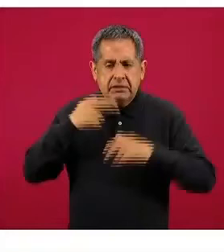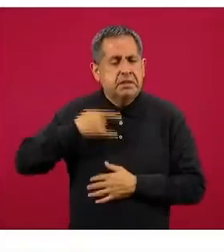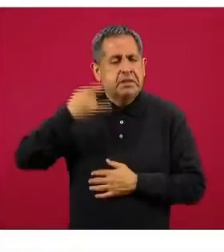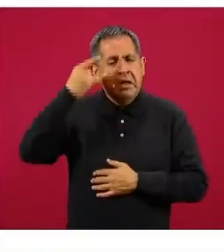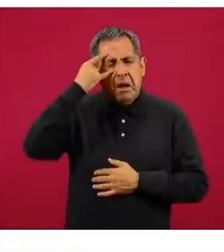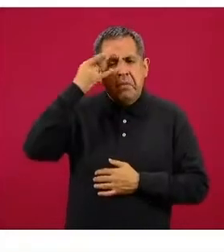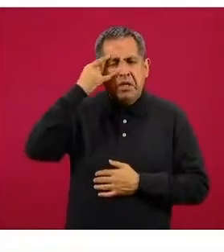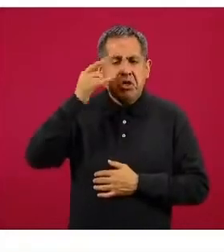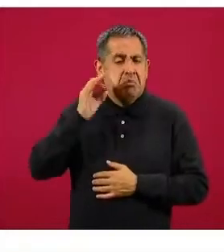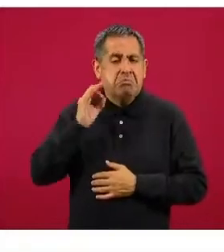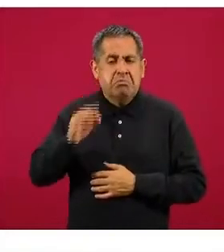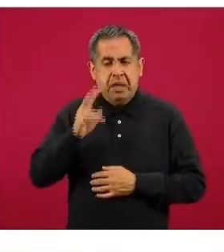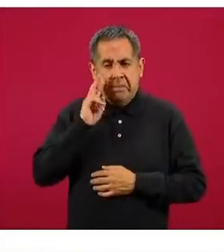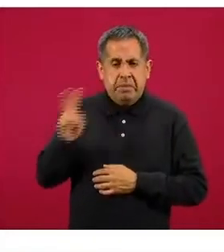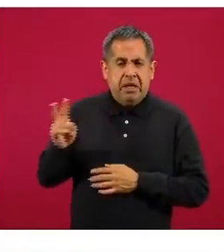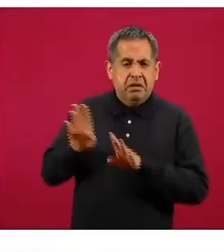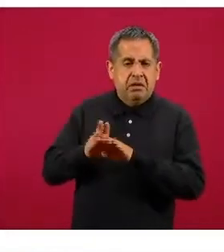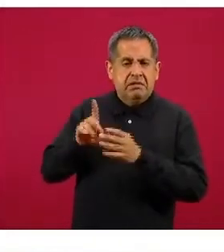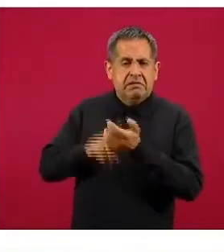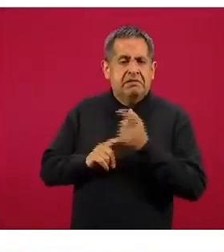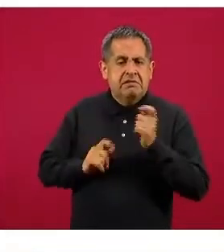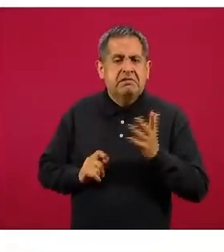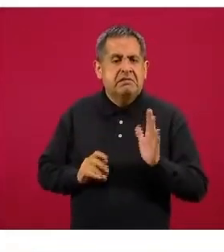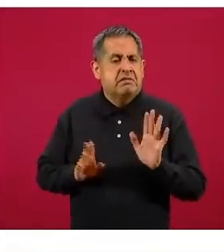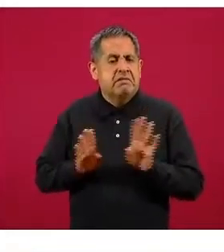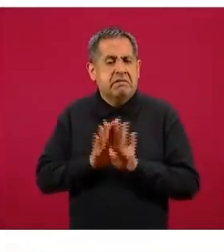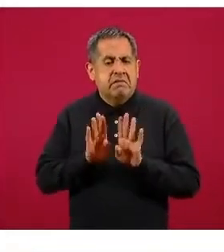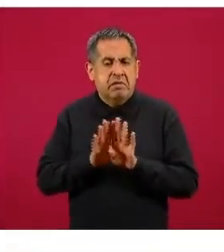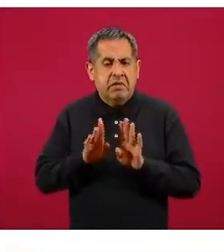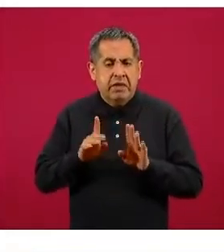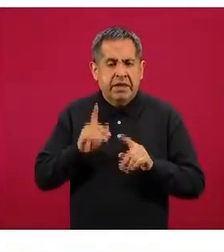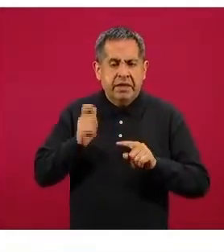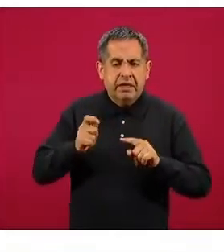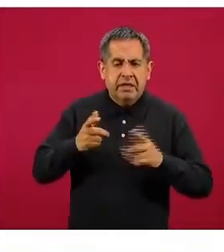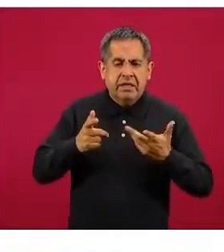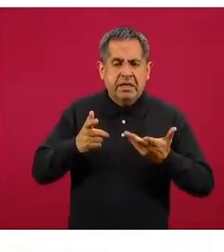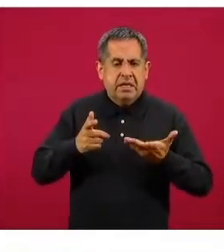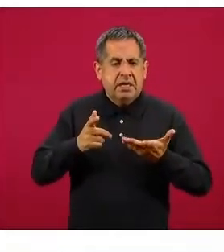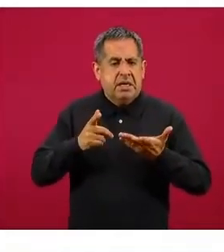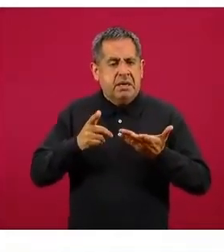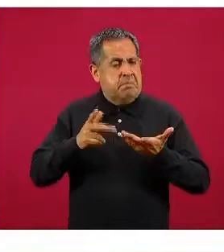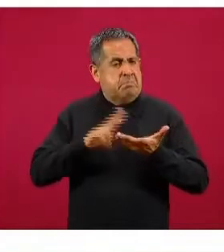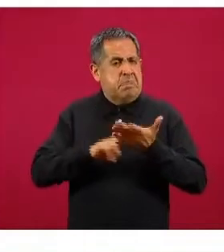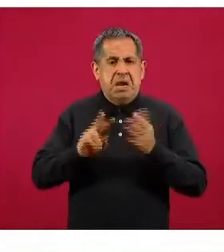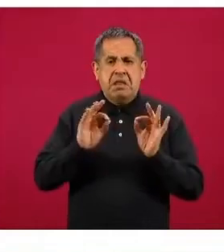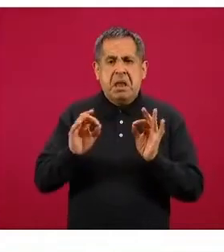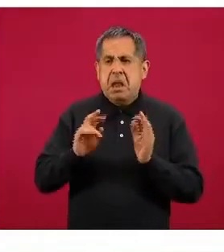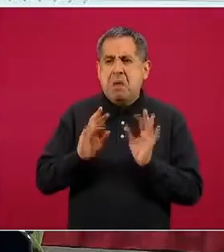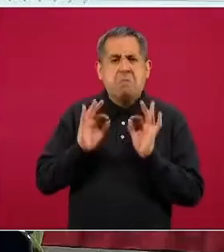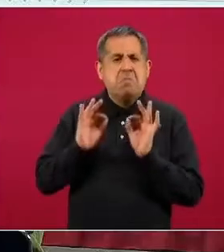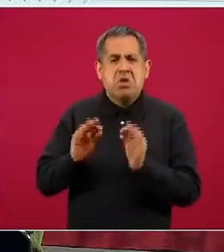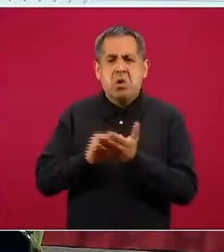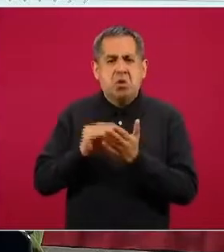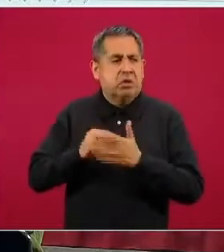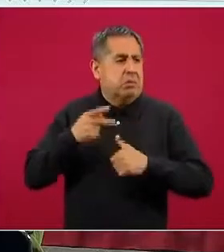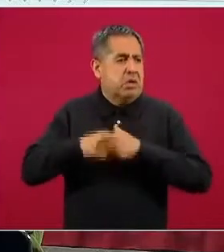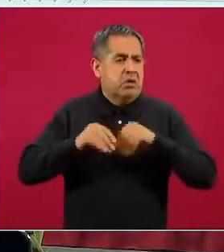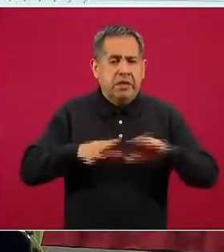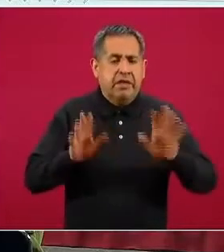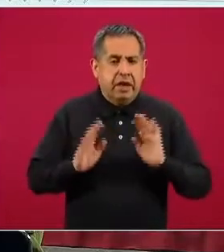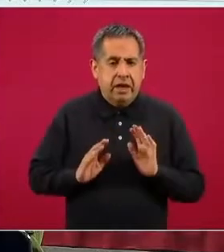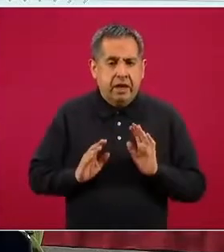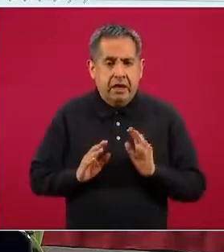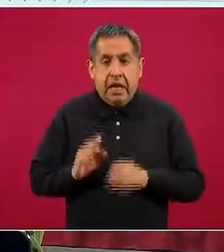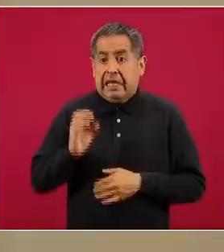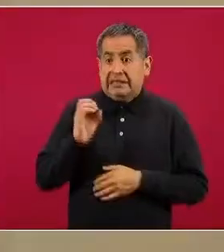Campeche. Campeche podemos observar cómo se mantiene en el nivel verde, en el nivel mínimo del riesgo, aunque reiteramos que el riesgo